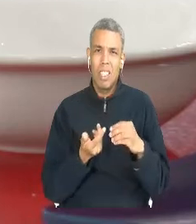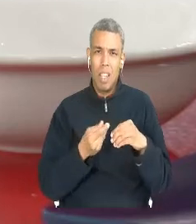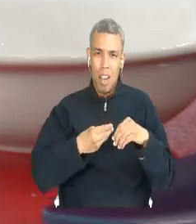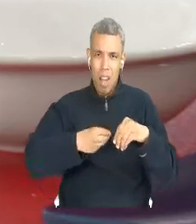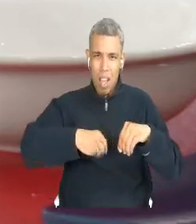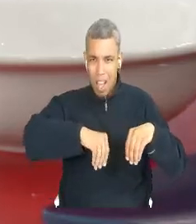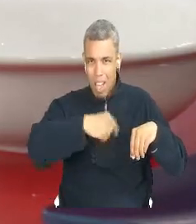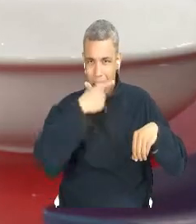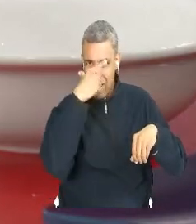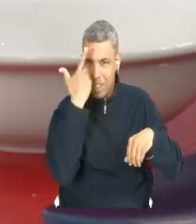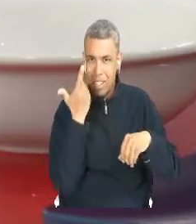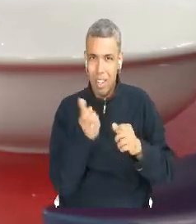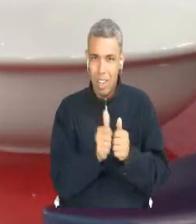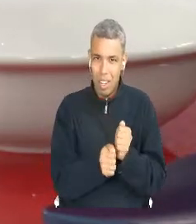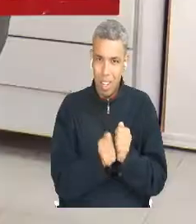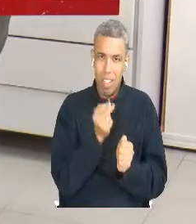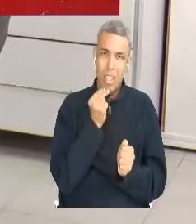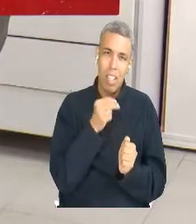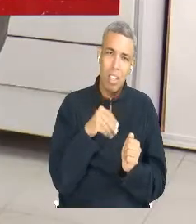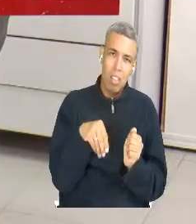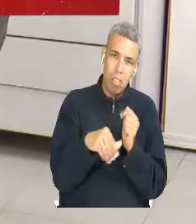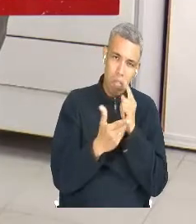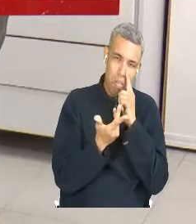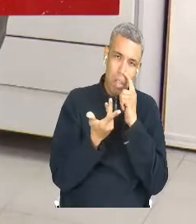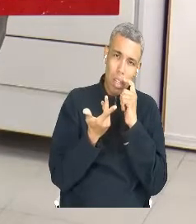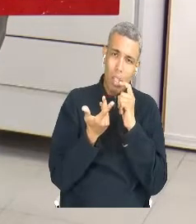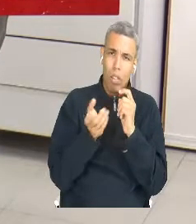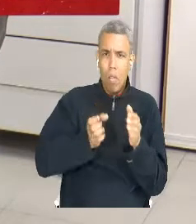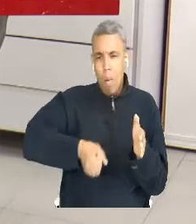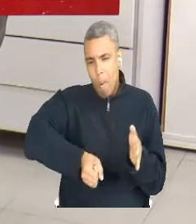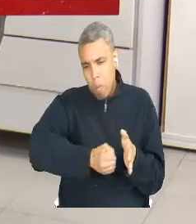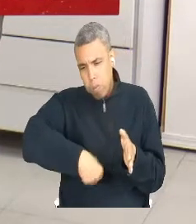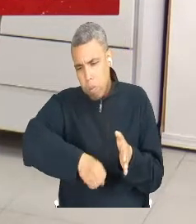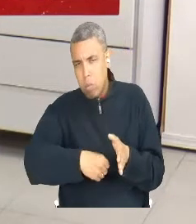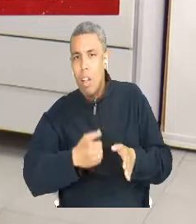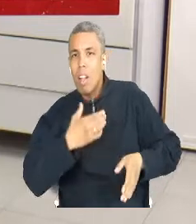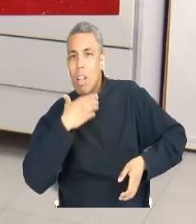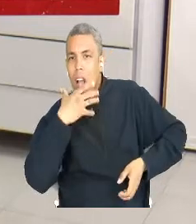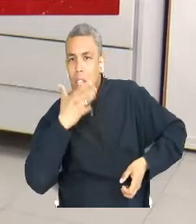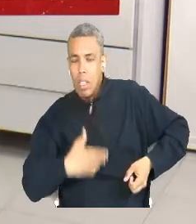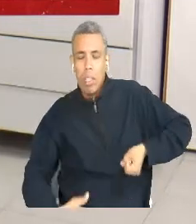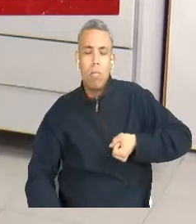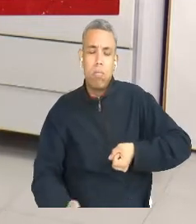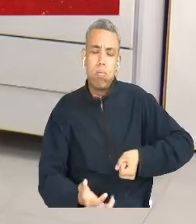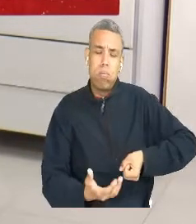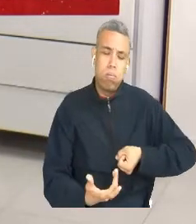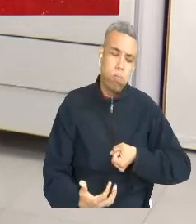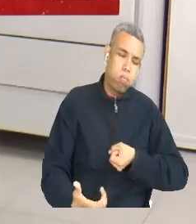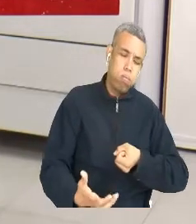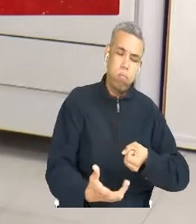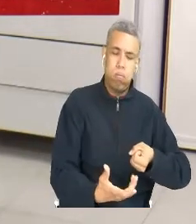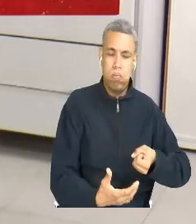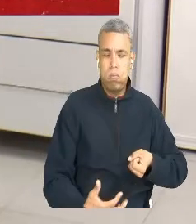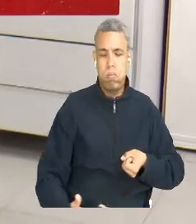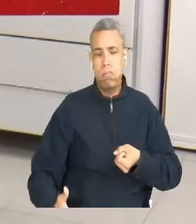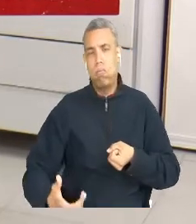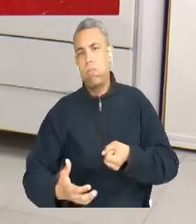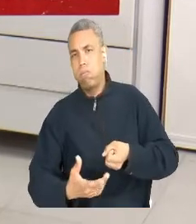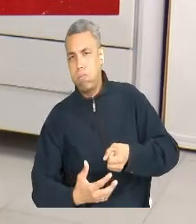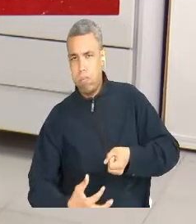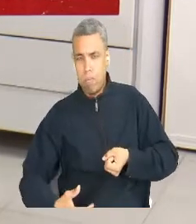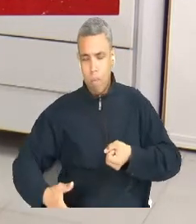el huevo, el azúcar. El recetario les dio las cantidades y es hacer la masa, que quede homogénea, que